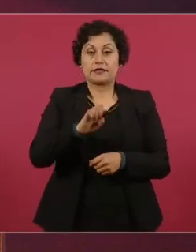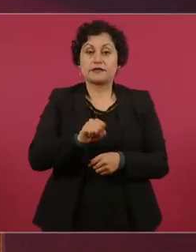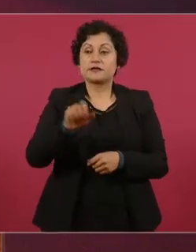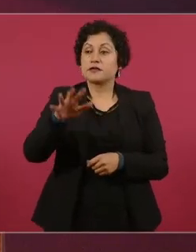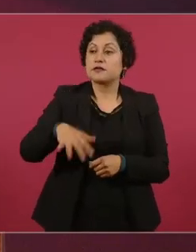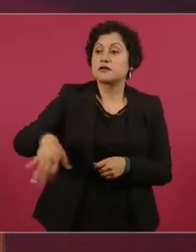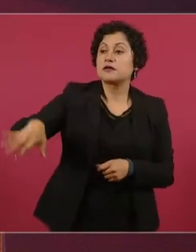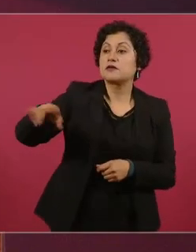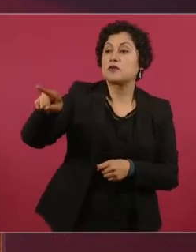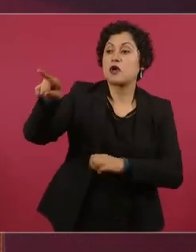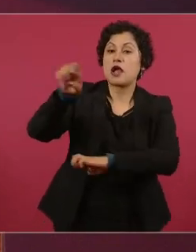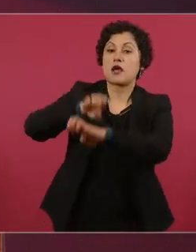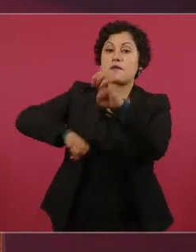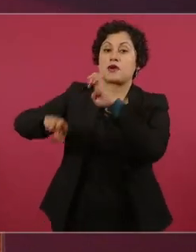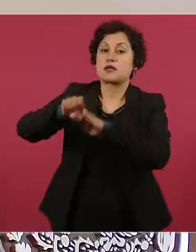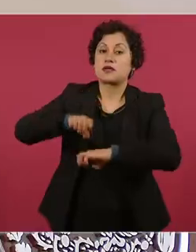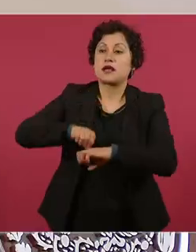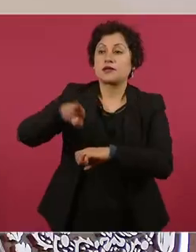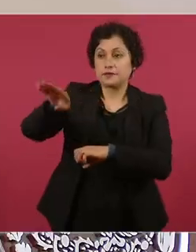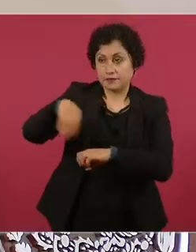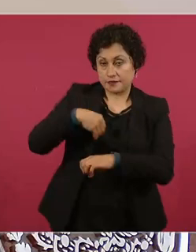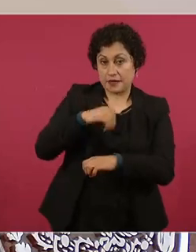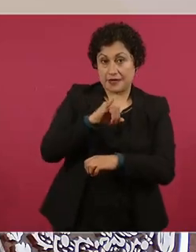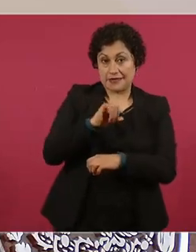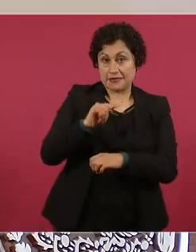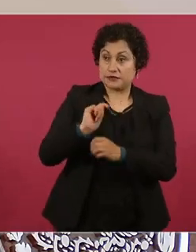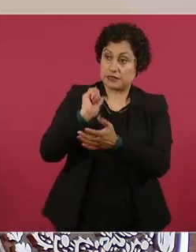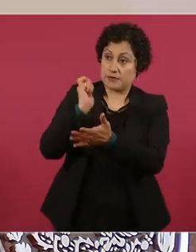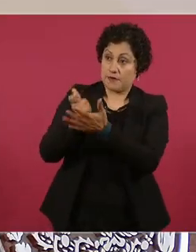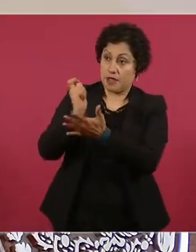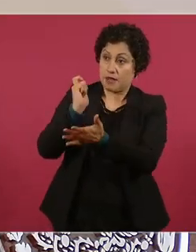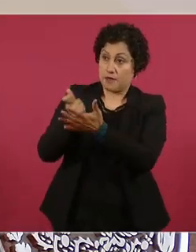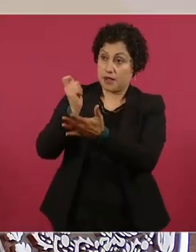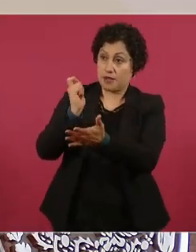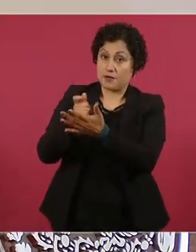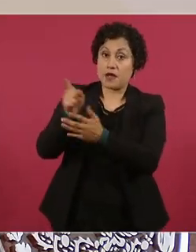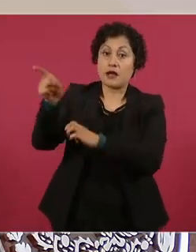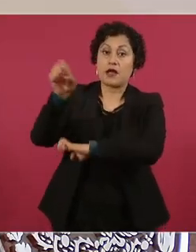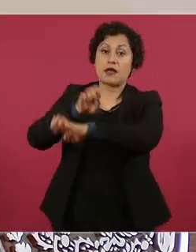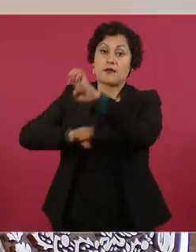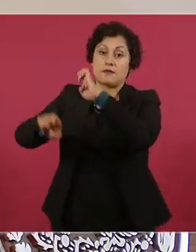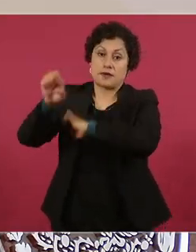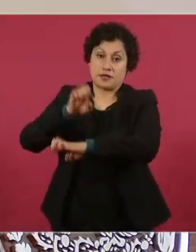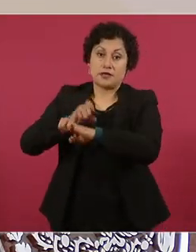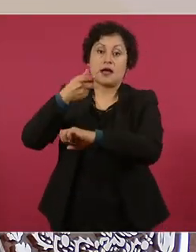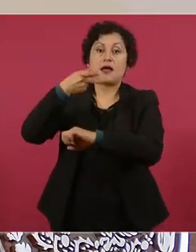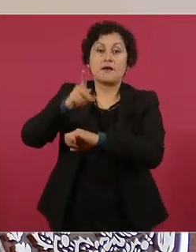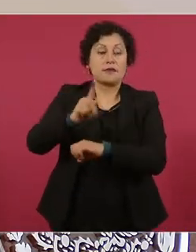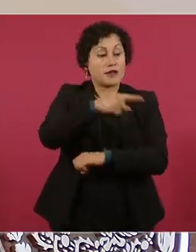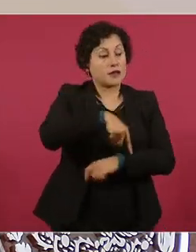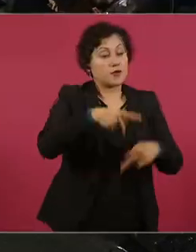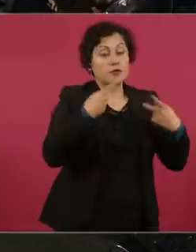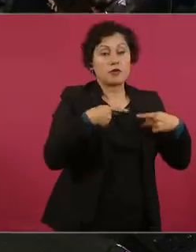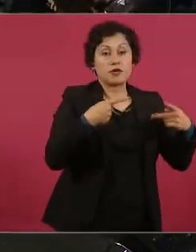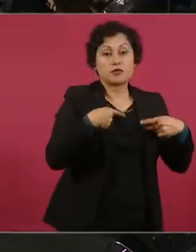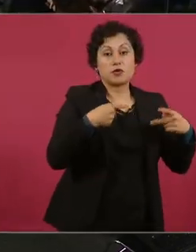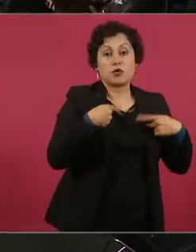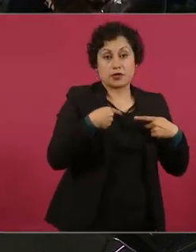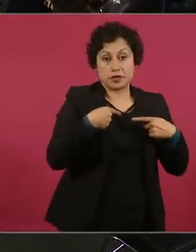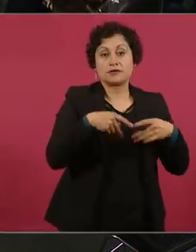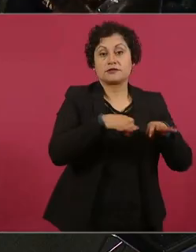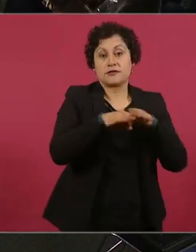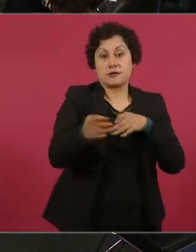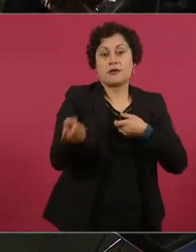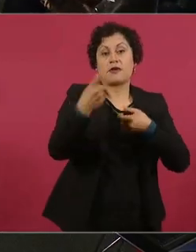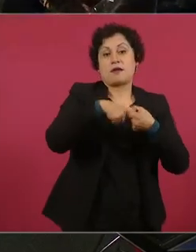ese empresario da el servicio que necesita el Issste, pero el personal es del Issste. Entonces, pues no solamente tiene que